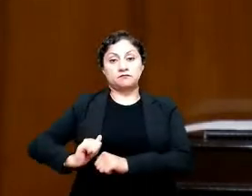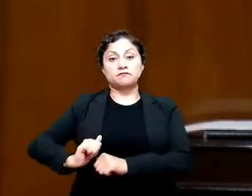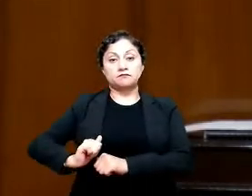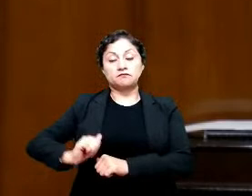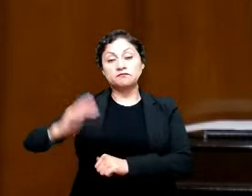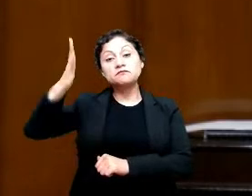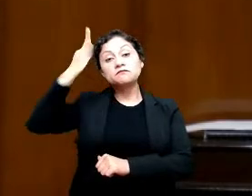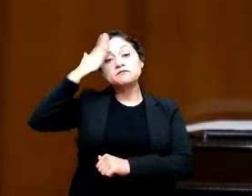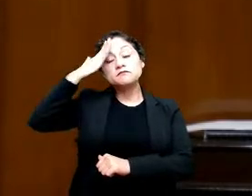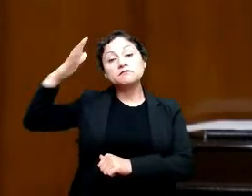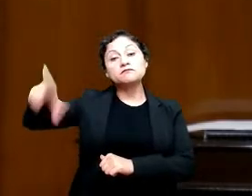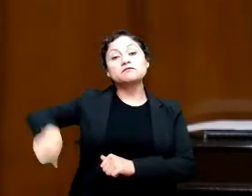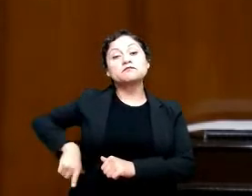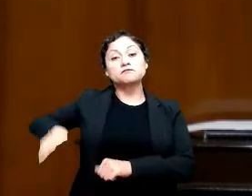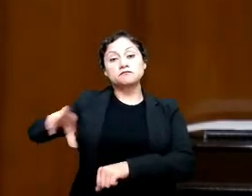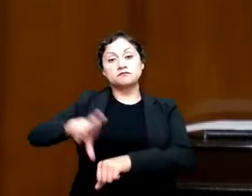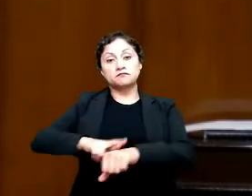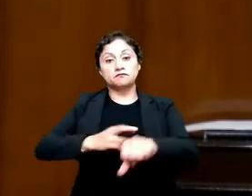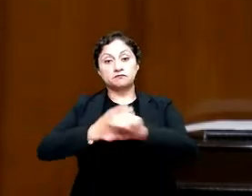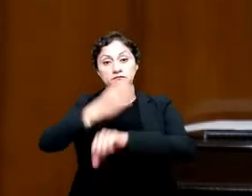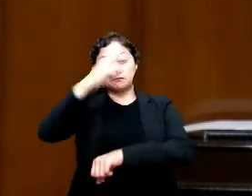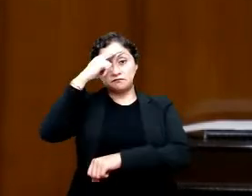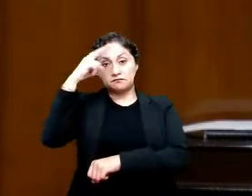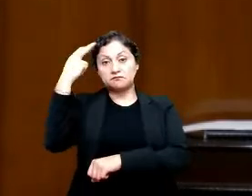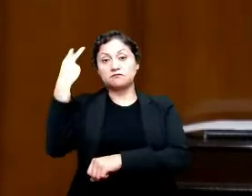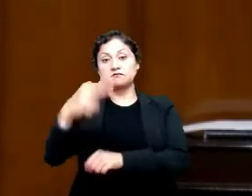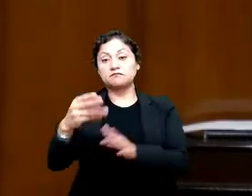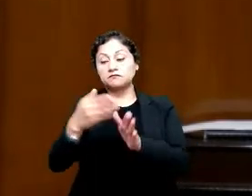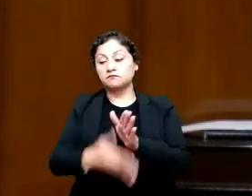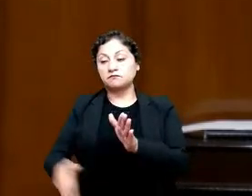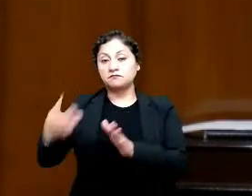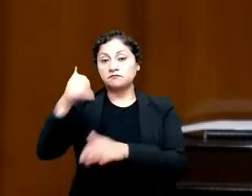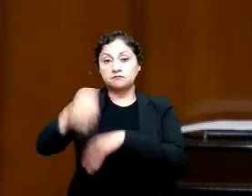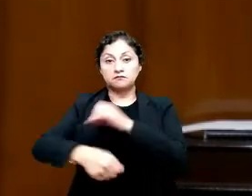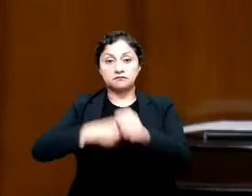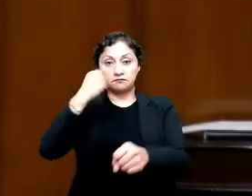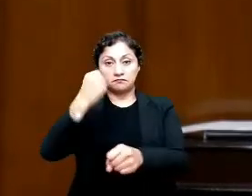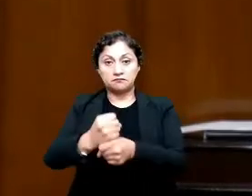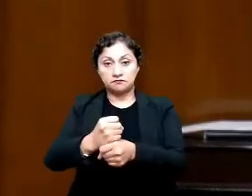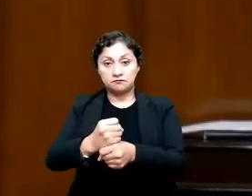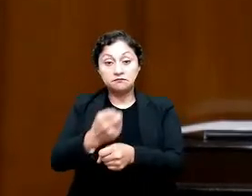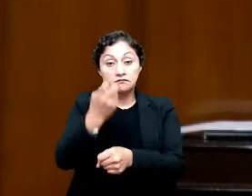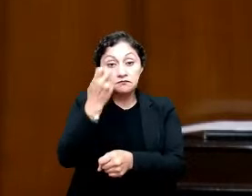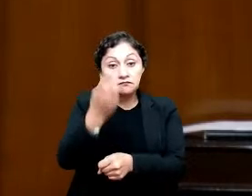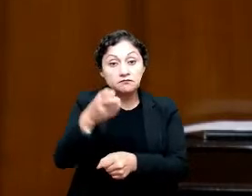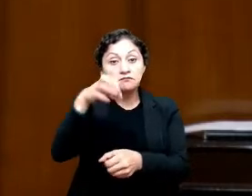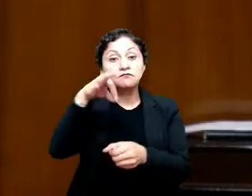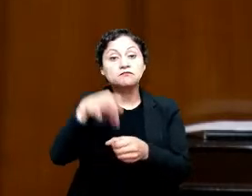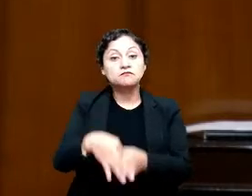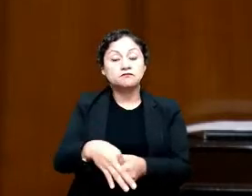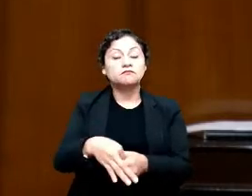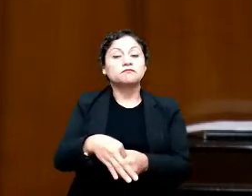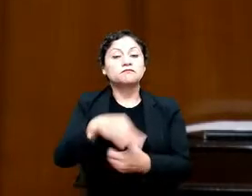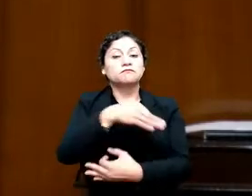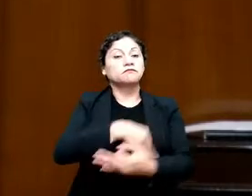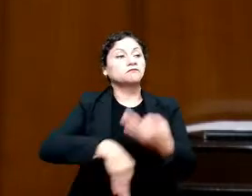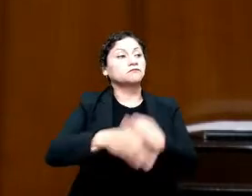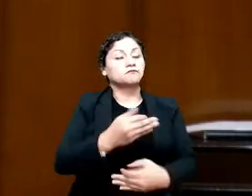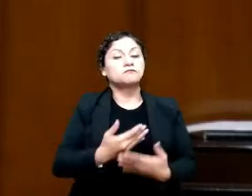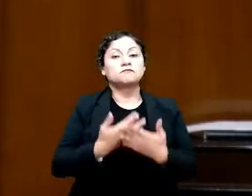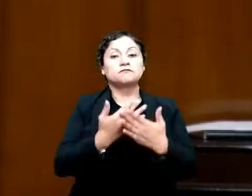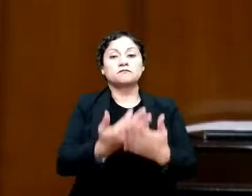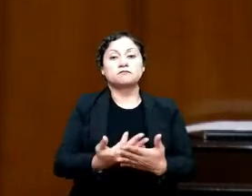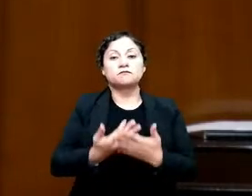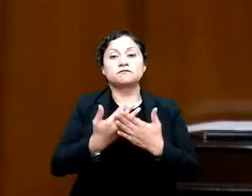del Ejecutivo del Estado de México por los próximos 6 años, es una de las más esperadas por muchos